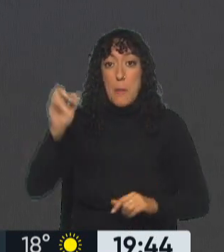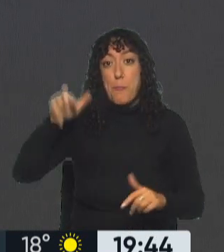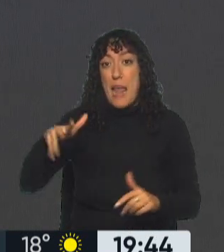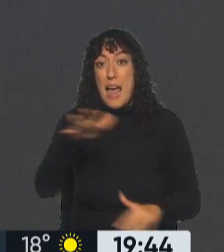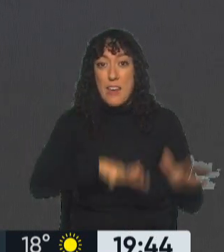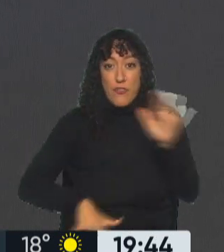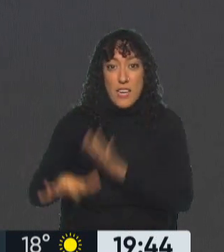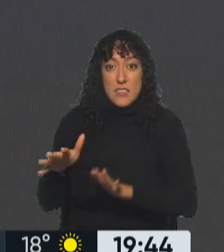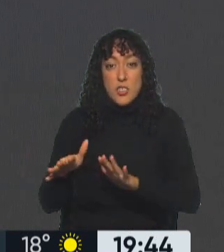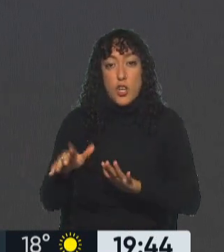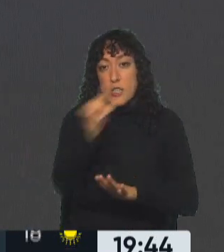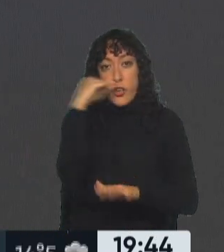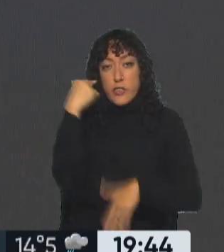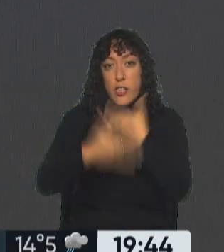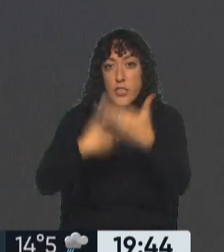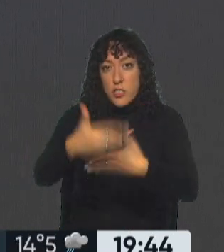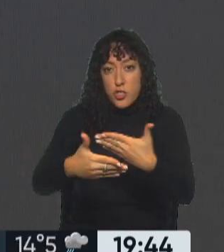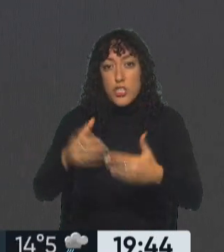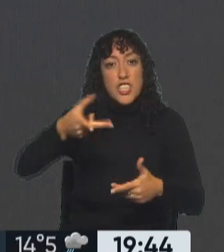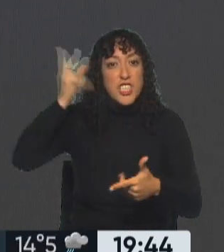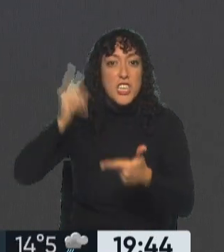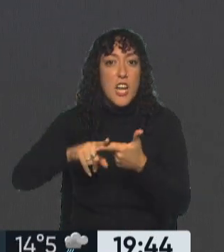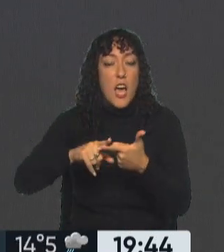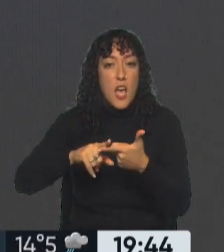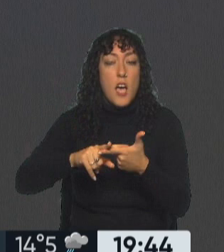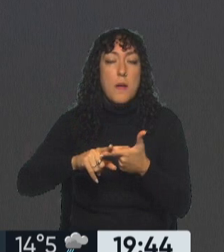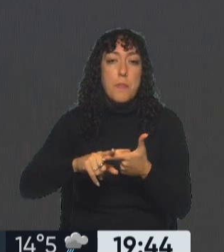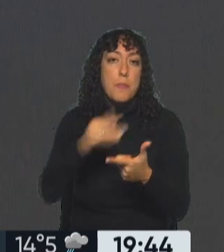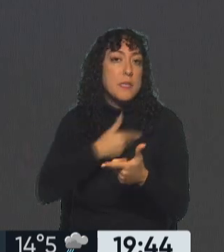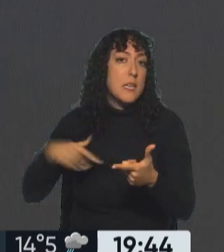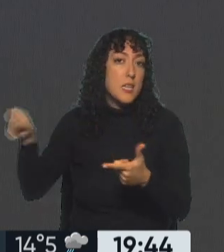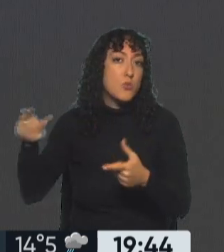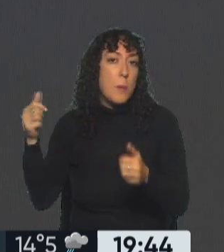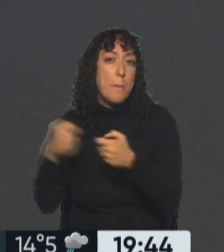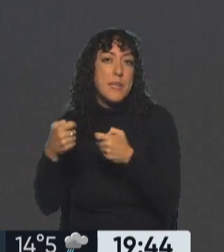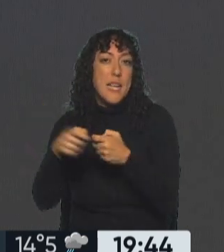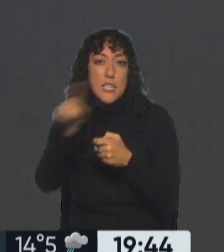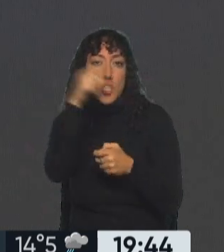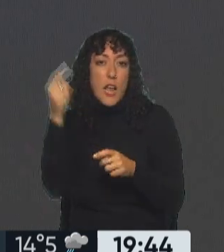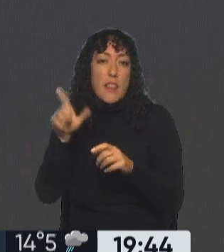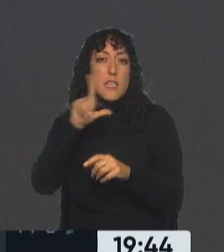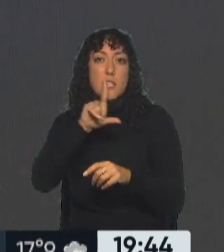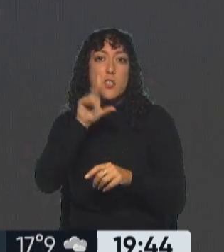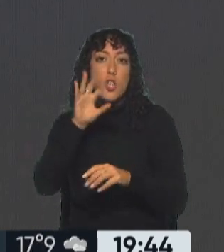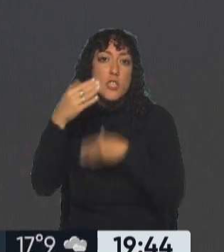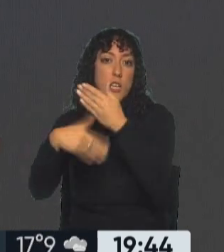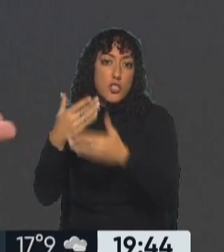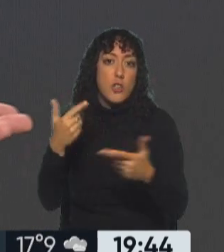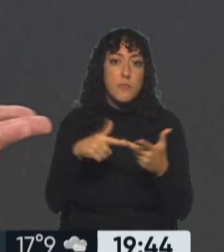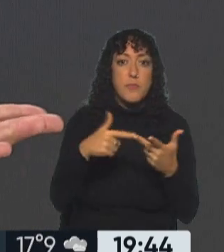de desarrollo nacional del litio. Chile con Boric está planteando la idea de una empresa nacional de desarrollo del litio.